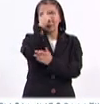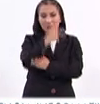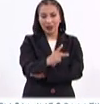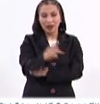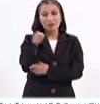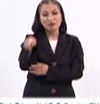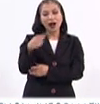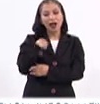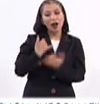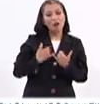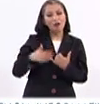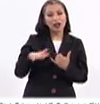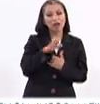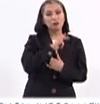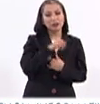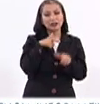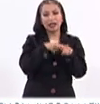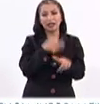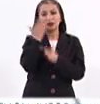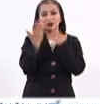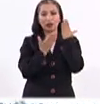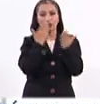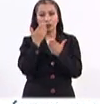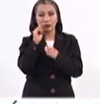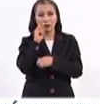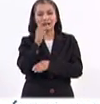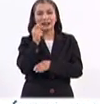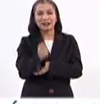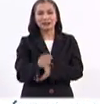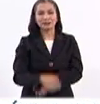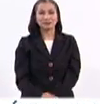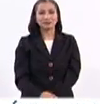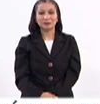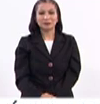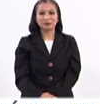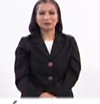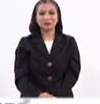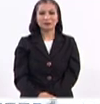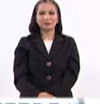México, para que los jóvenes puedan continuar con sus estudios. Vamos a ver todos los detalles.